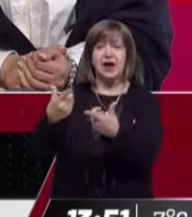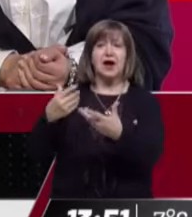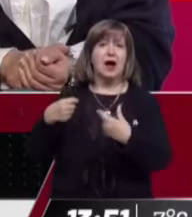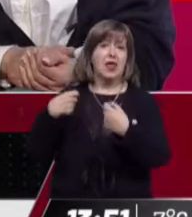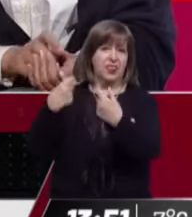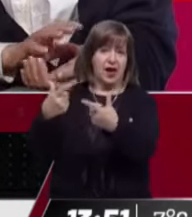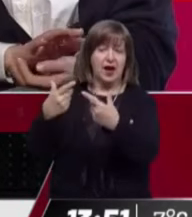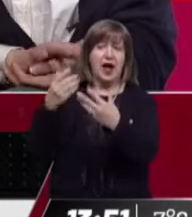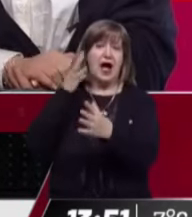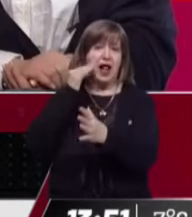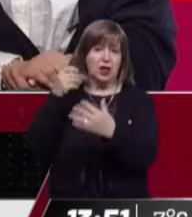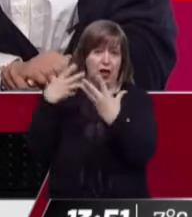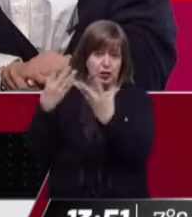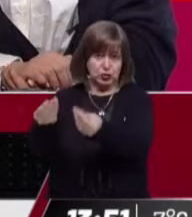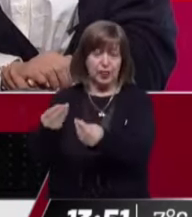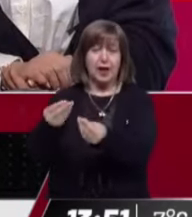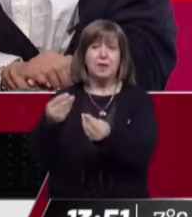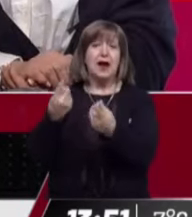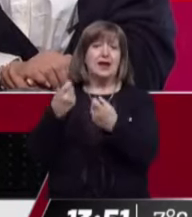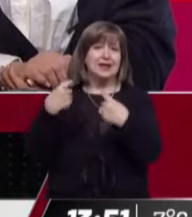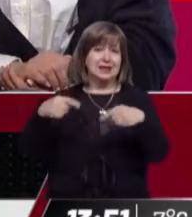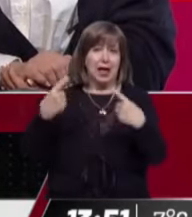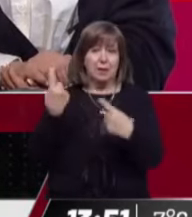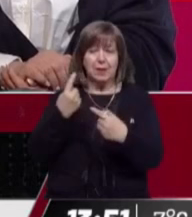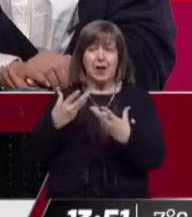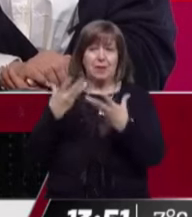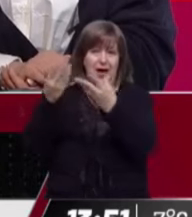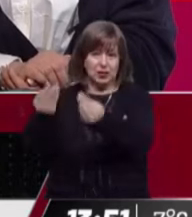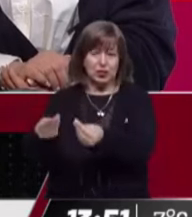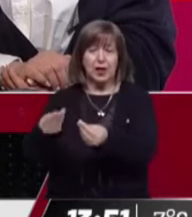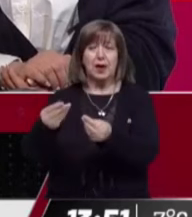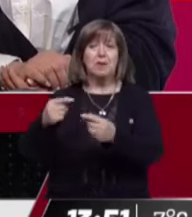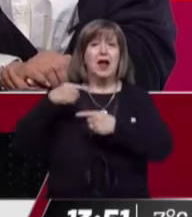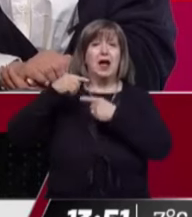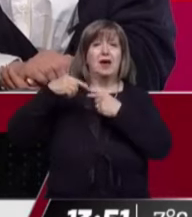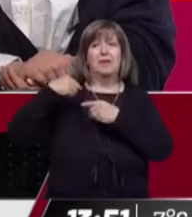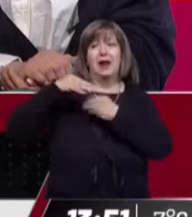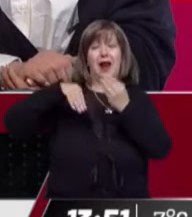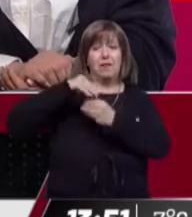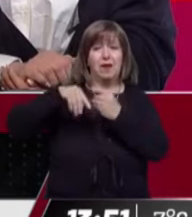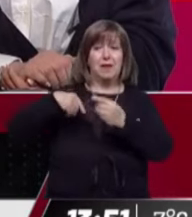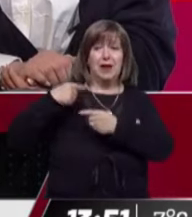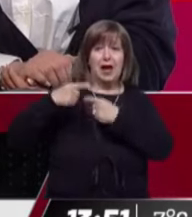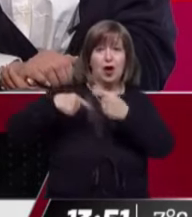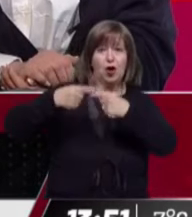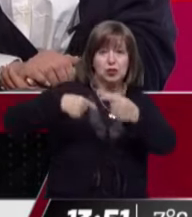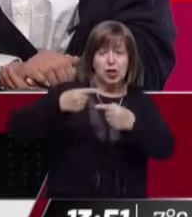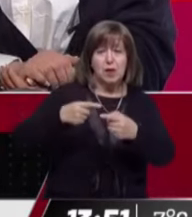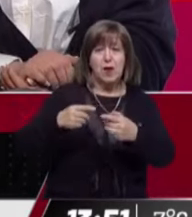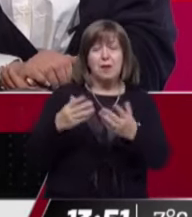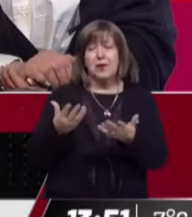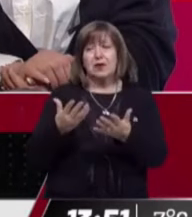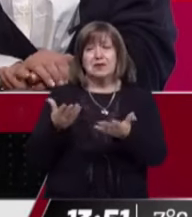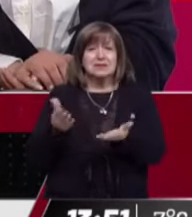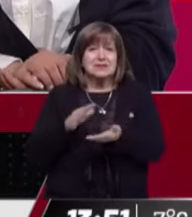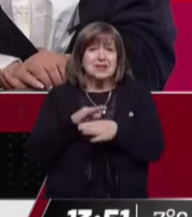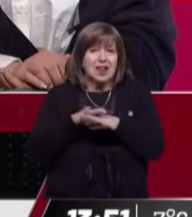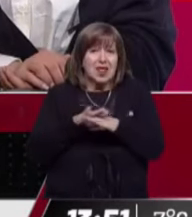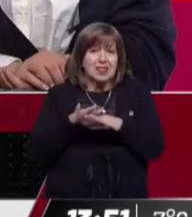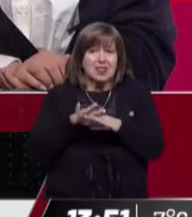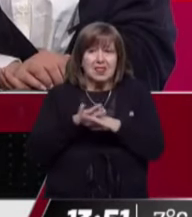elementos que eran de primera necesidad para que esta familia pueda comenzar a rehacer su vida desde muy abajo. Se